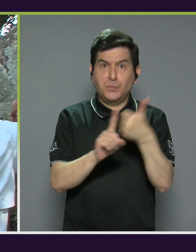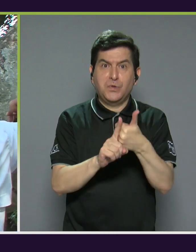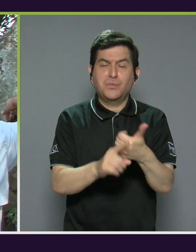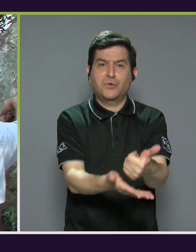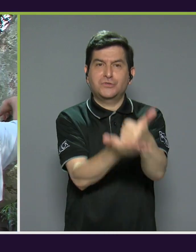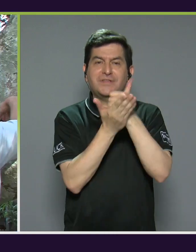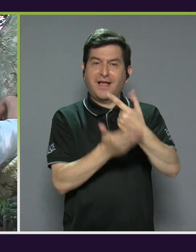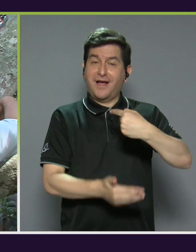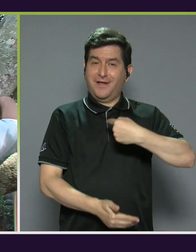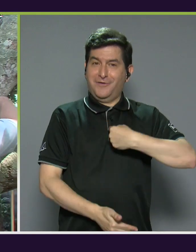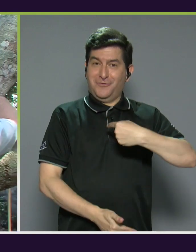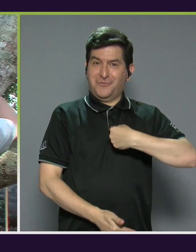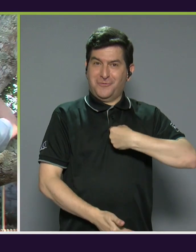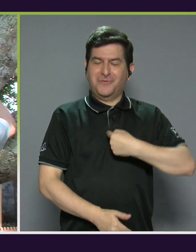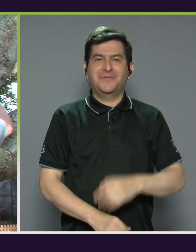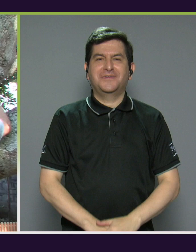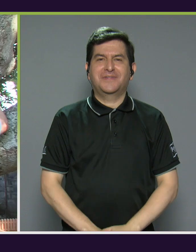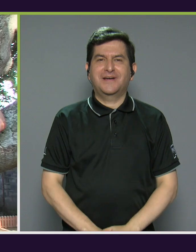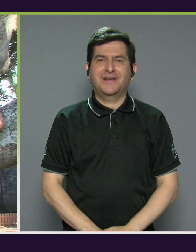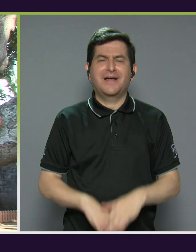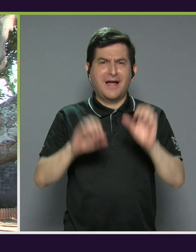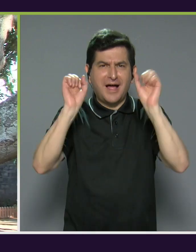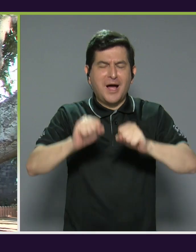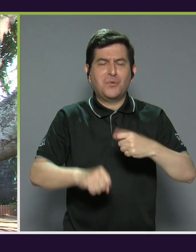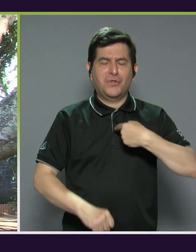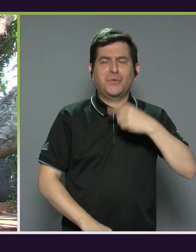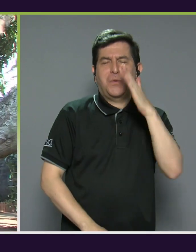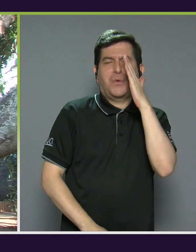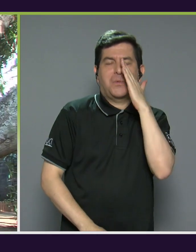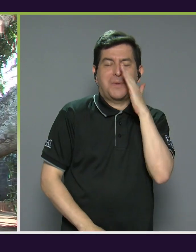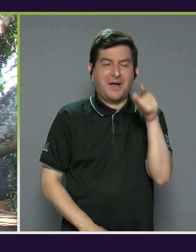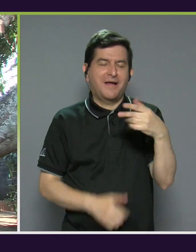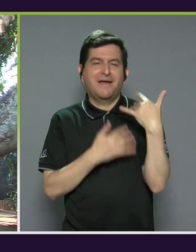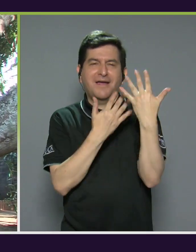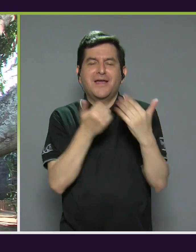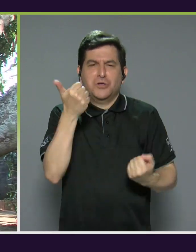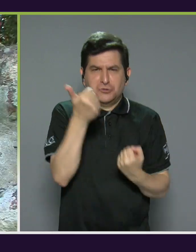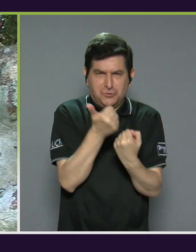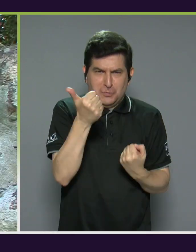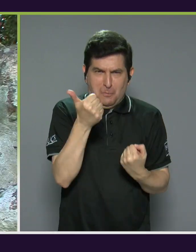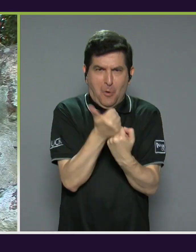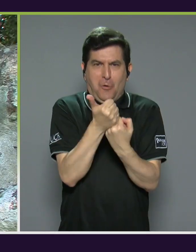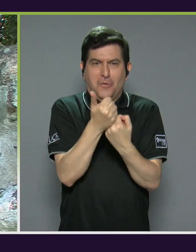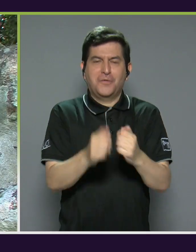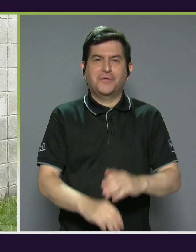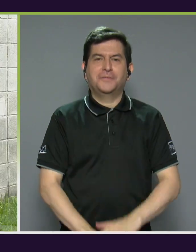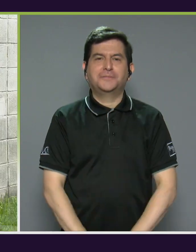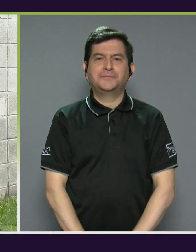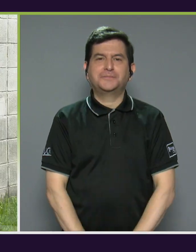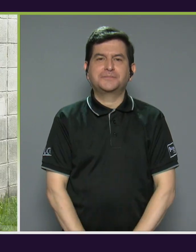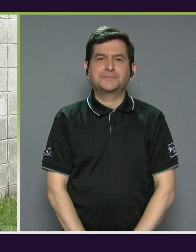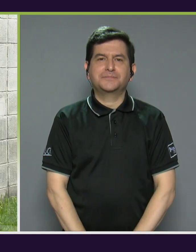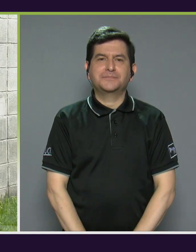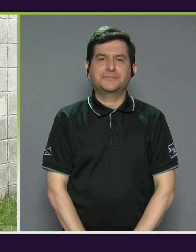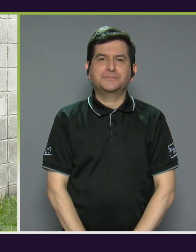mismos le ayudan a uno también a ser esa mamá que ellos están esperando, apoyarlos.